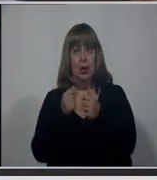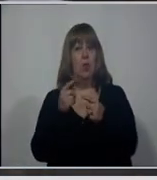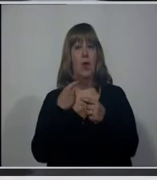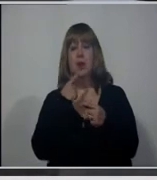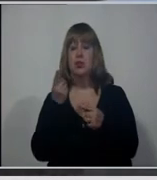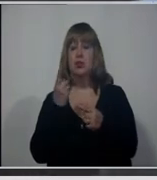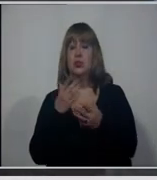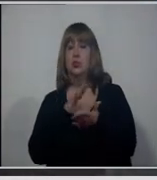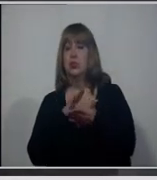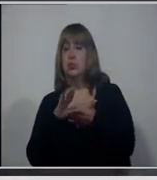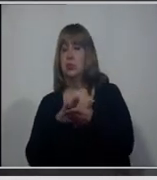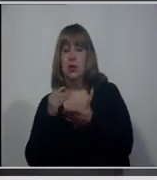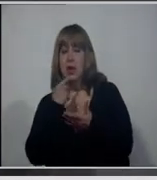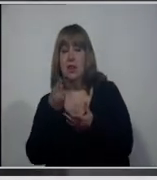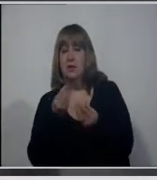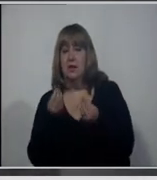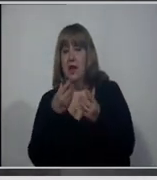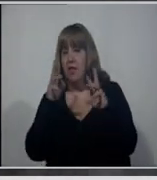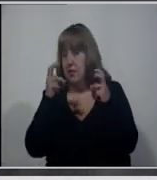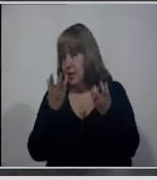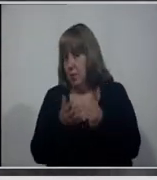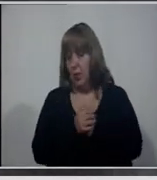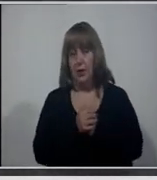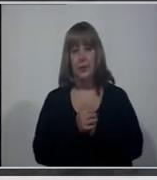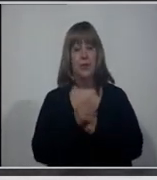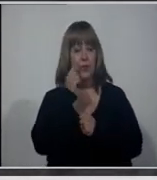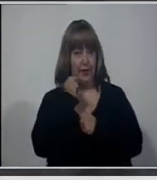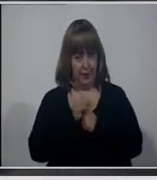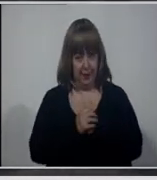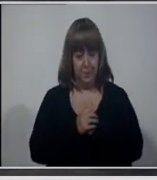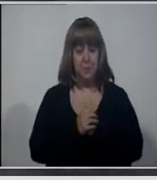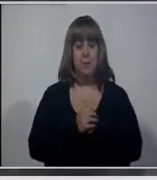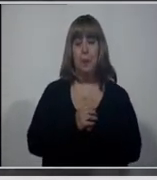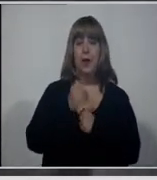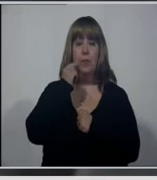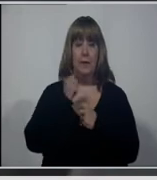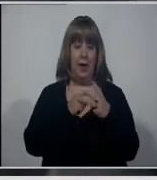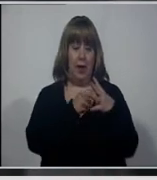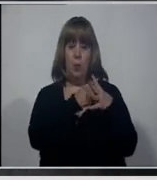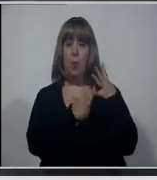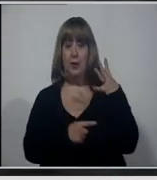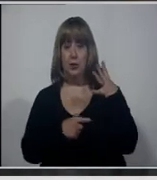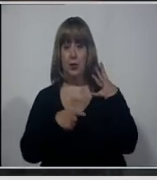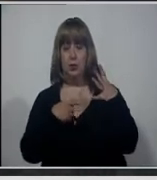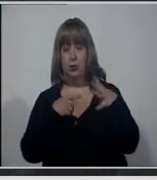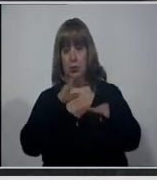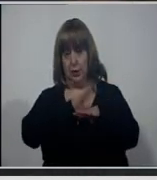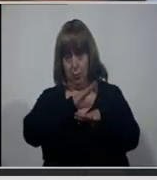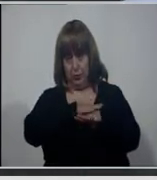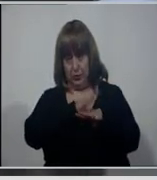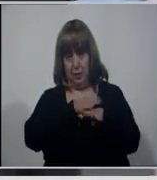cuáles son sus fundamentos en qué se van a basar muy buenos días sí muy buenos días son cuatro causas en realidad son distintos